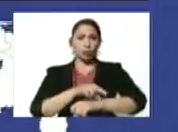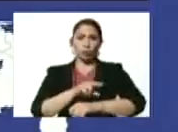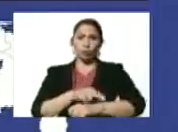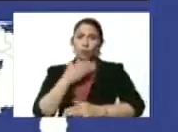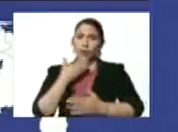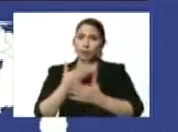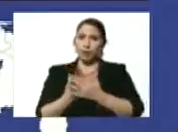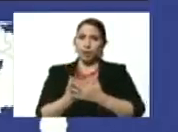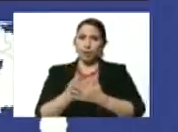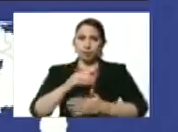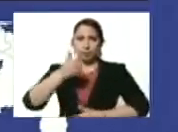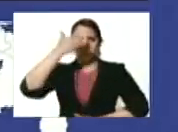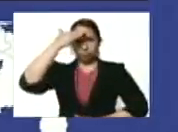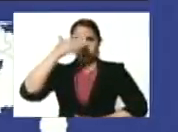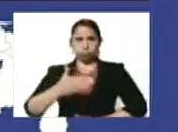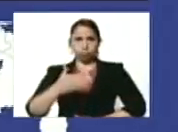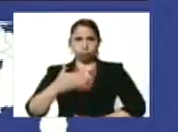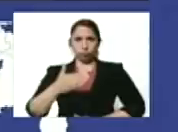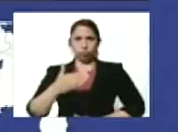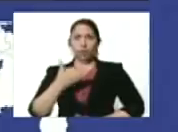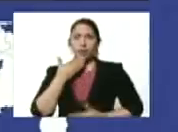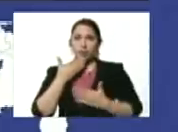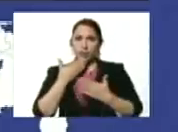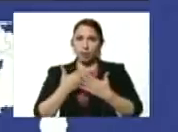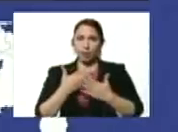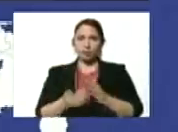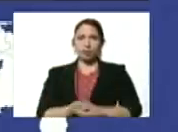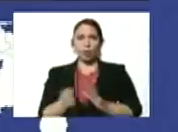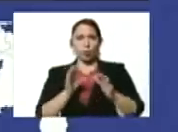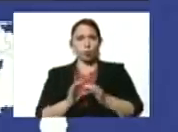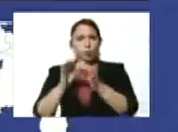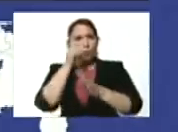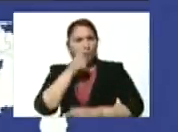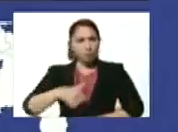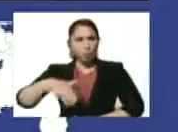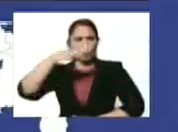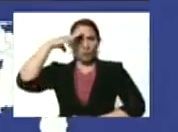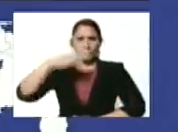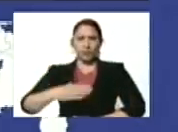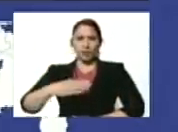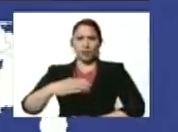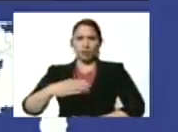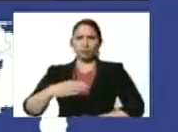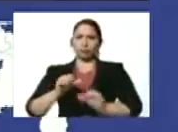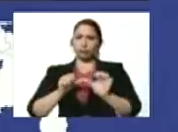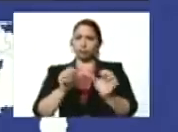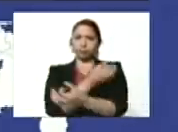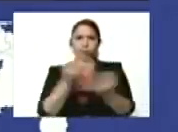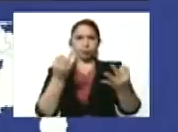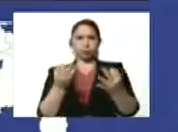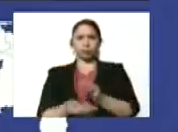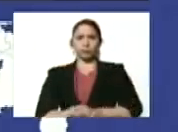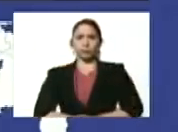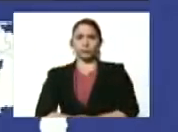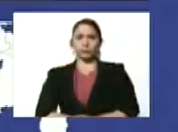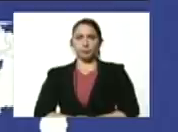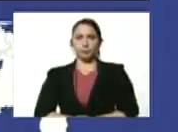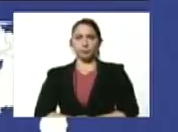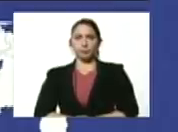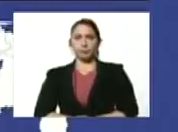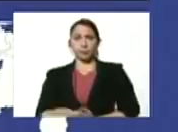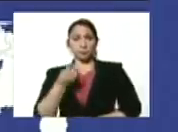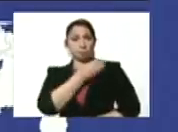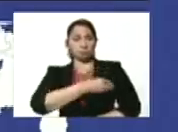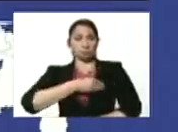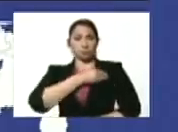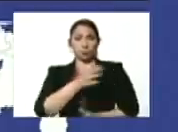Muchas gracias, Marcano Tábata. Muchas gracias. Unión cívico-militar perfecta para las misiones y